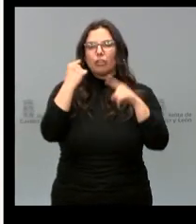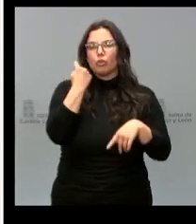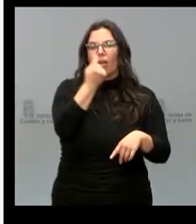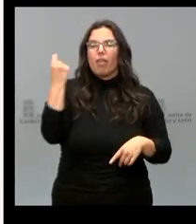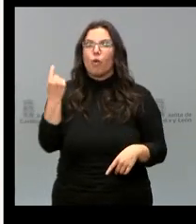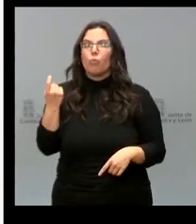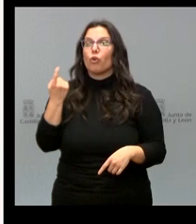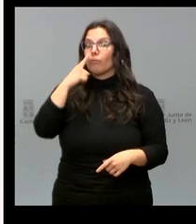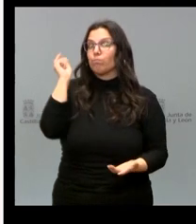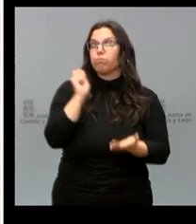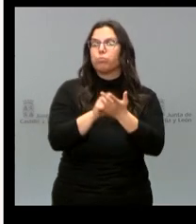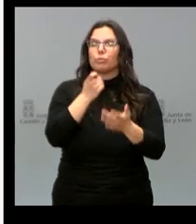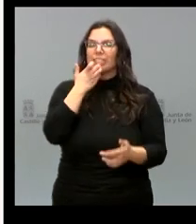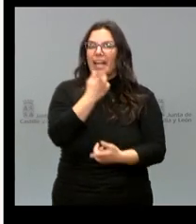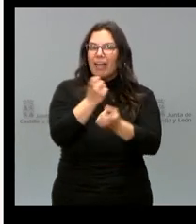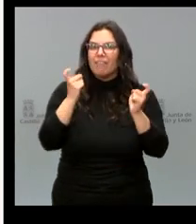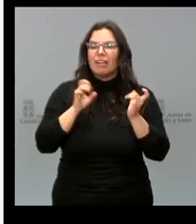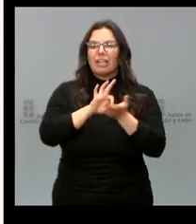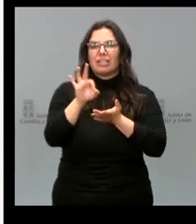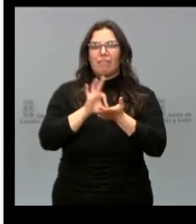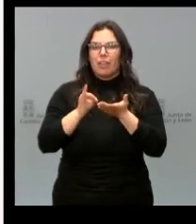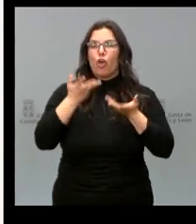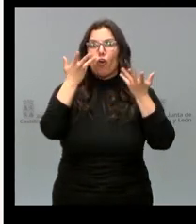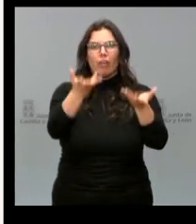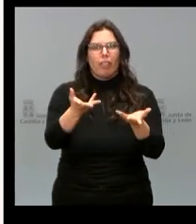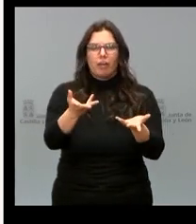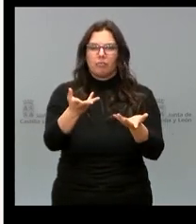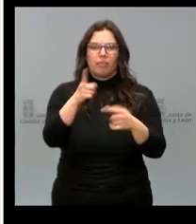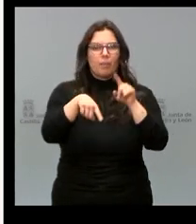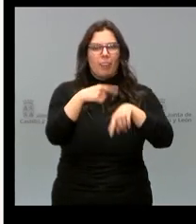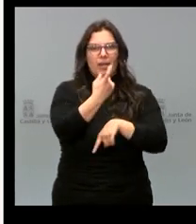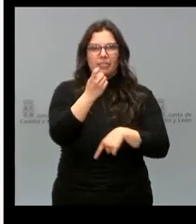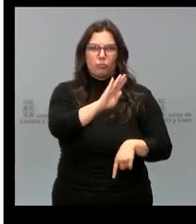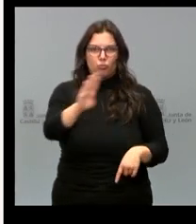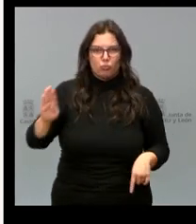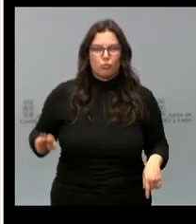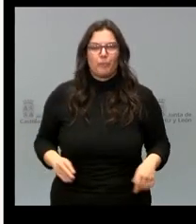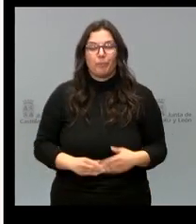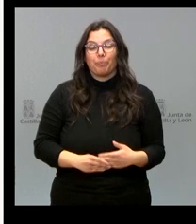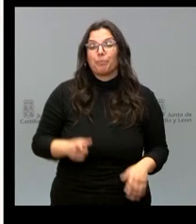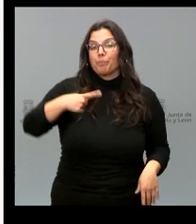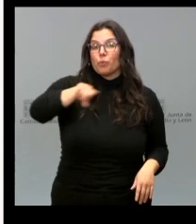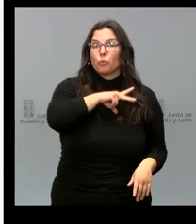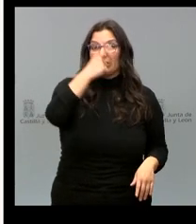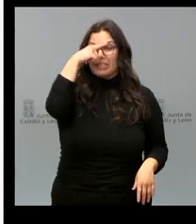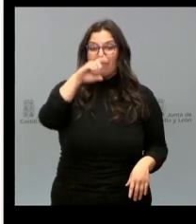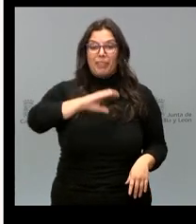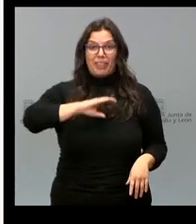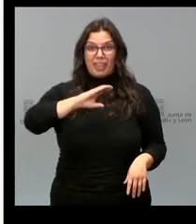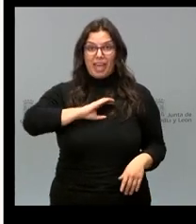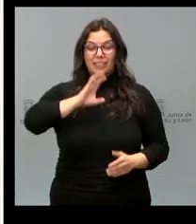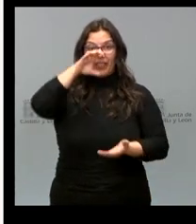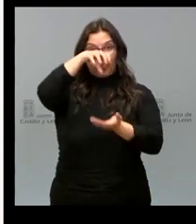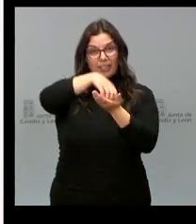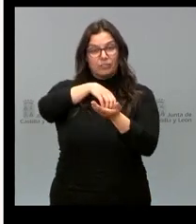activar con rapidez los servicios que cada persona necesite. Como bien saben ustedes, los CEAS son